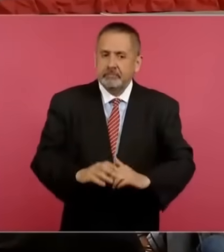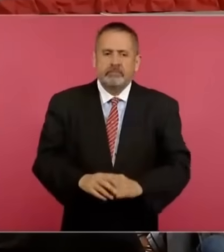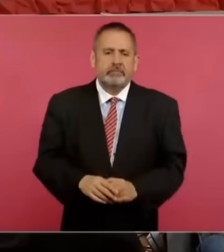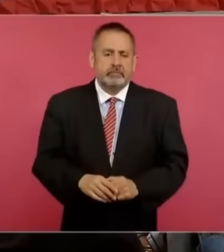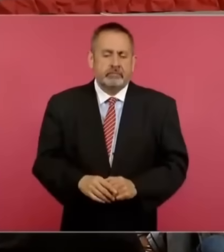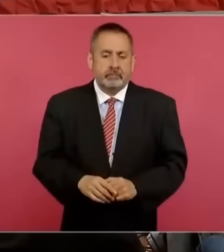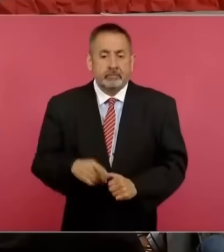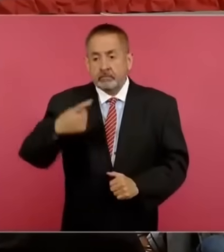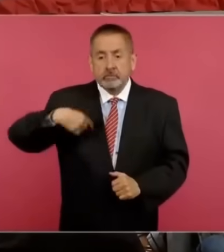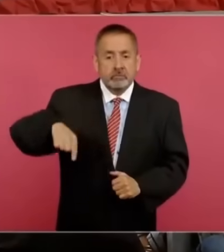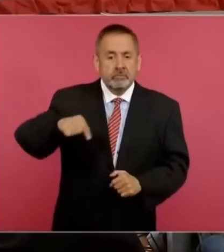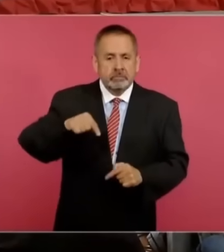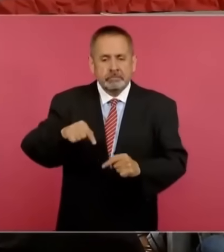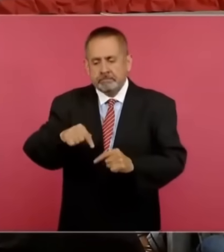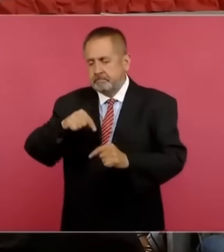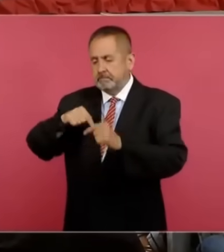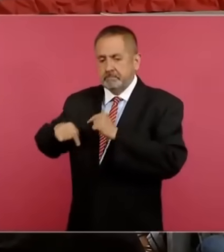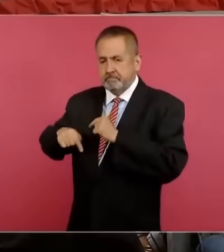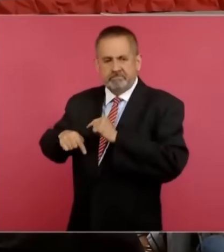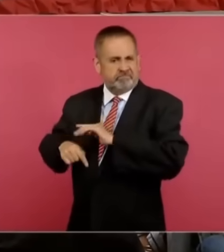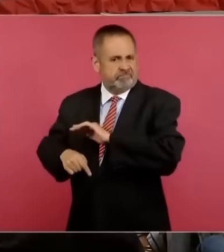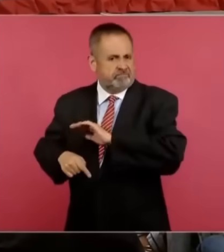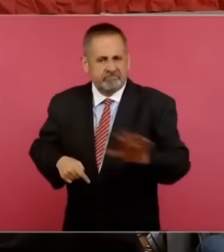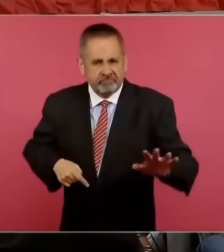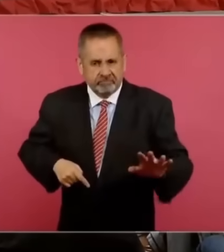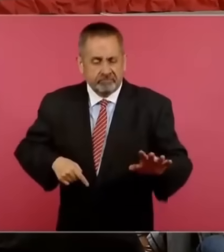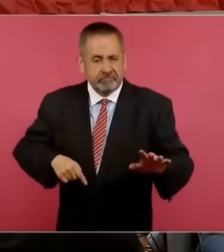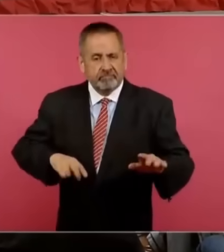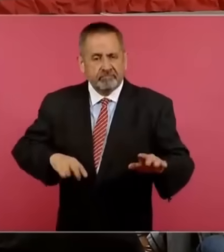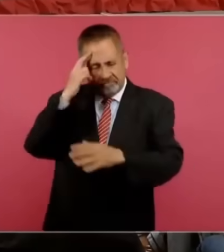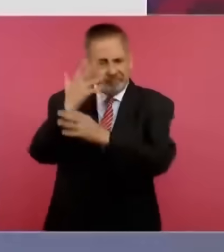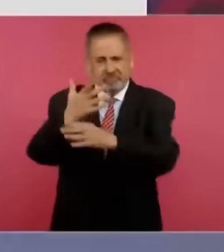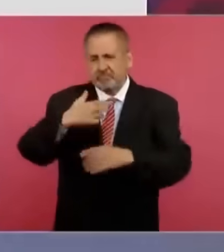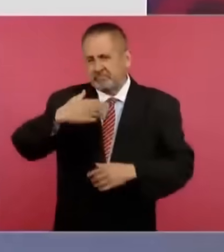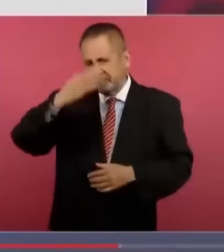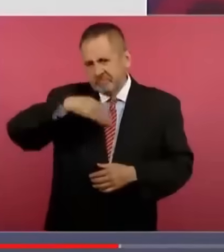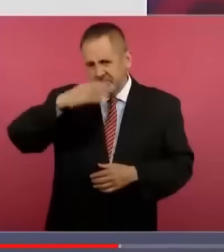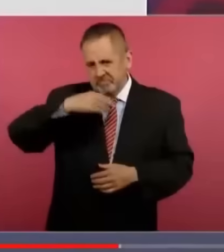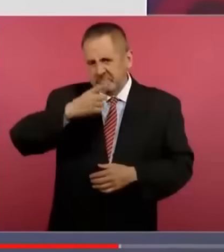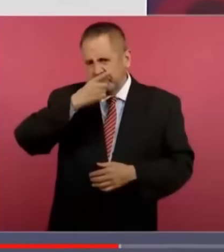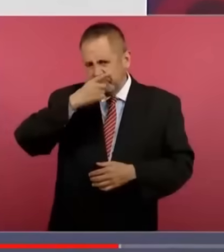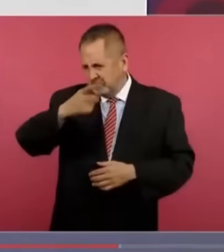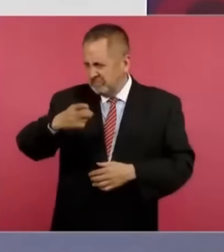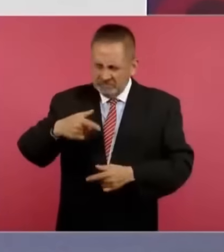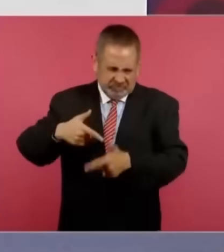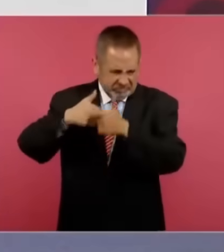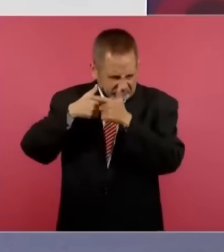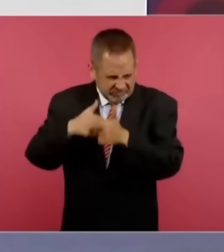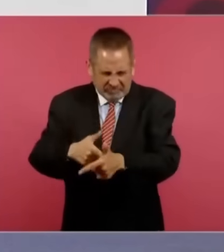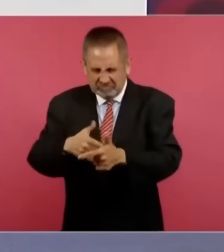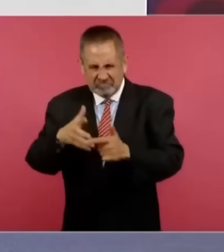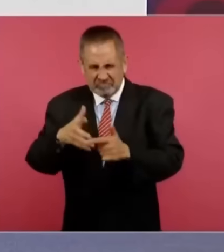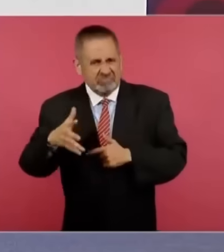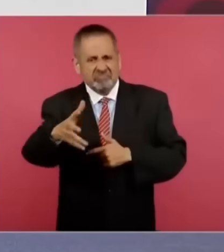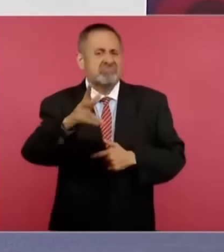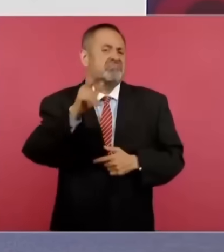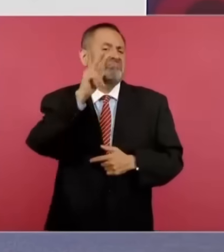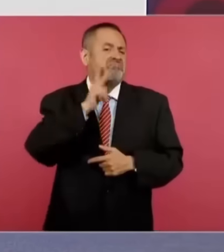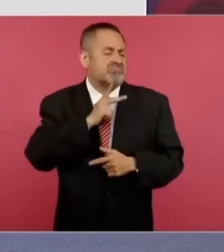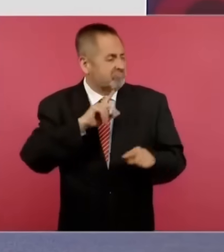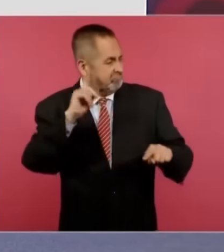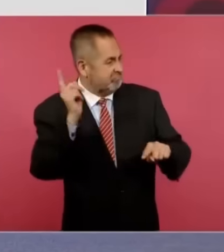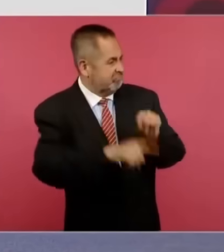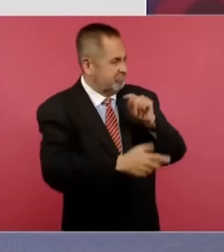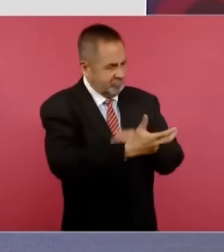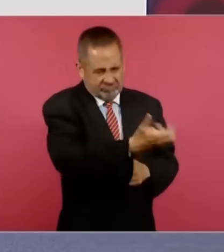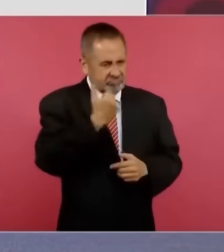Ni un paso atrás fue la consigna de don Lázaro Cárdenas del Río al nacionalizar nuestro petróleo. Hoy